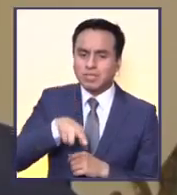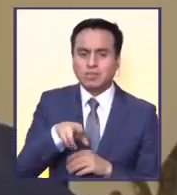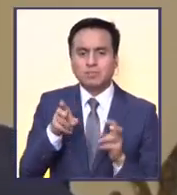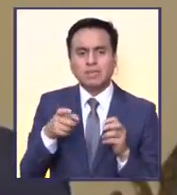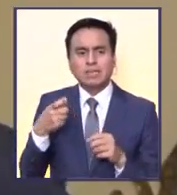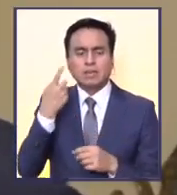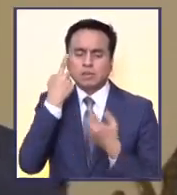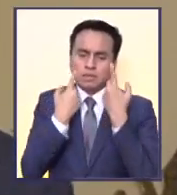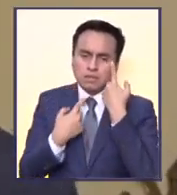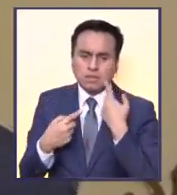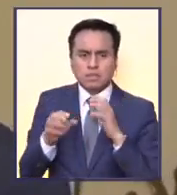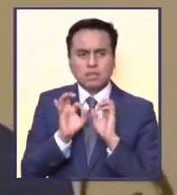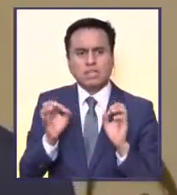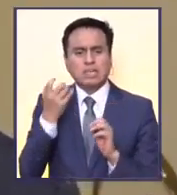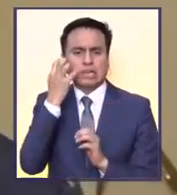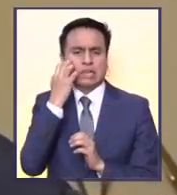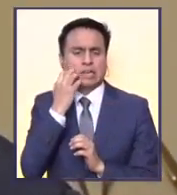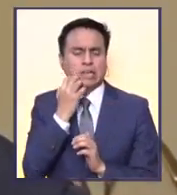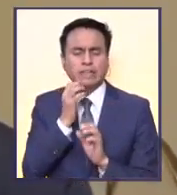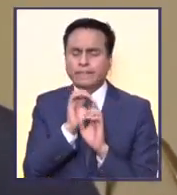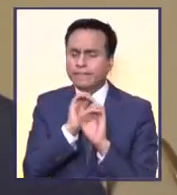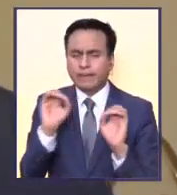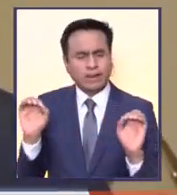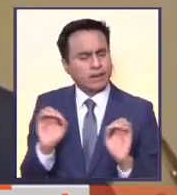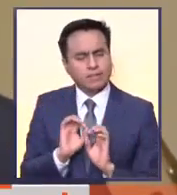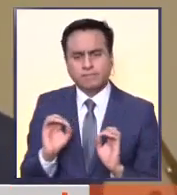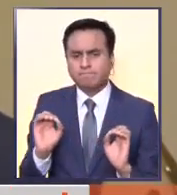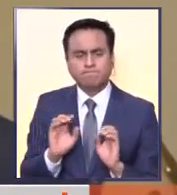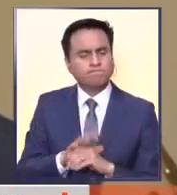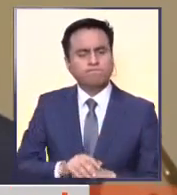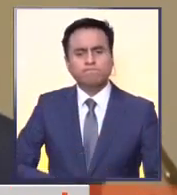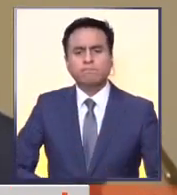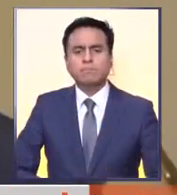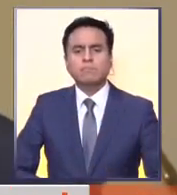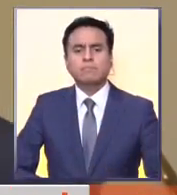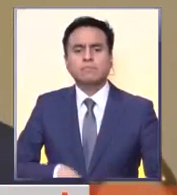lesionada ninguna unión ni ninguna